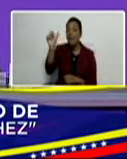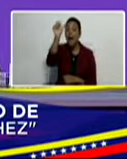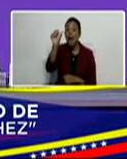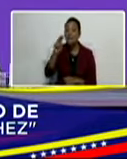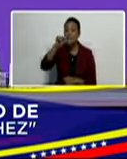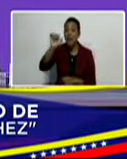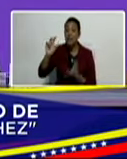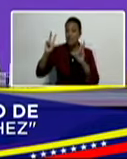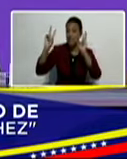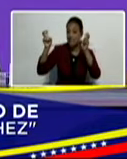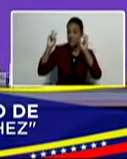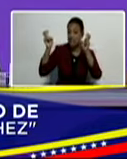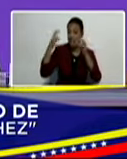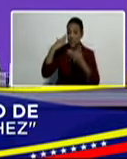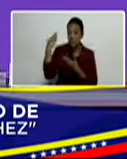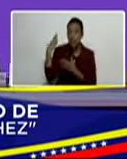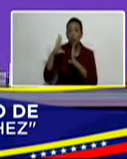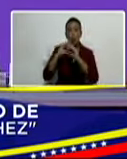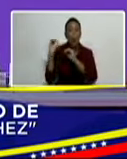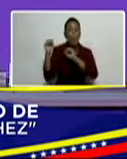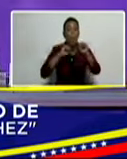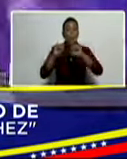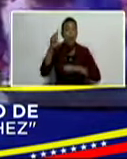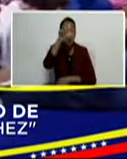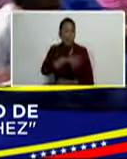feministas, todos los movimientos de mujeres